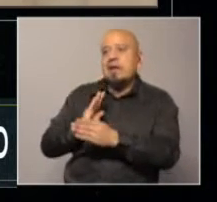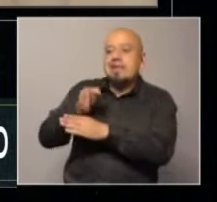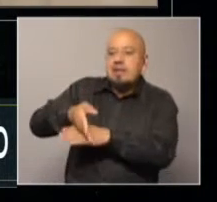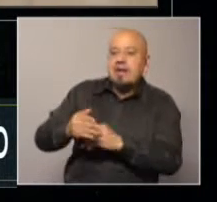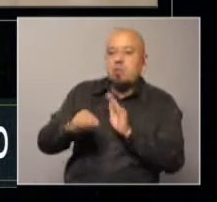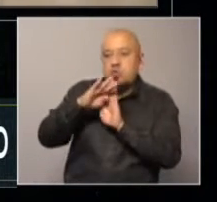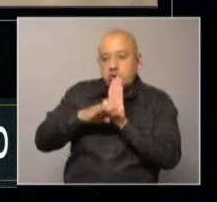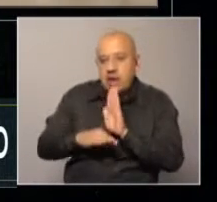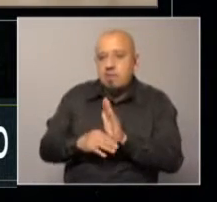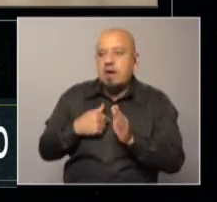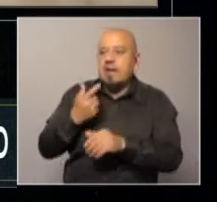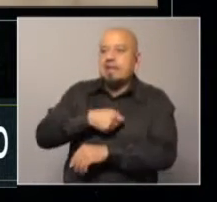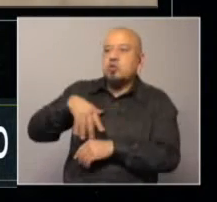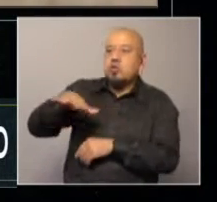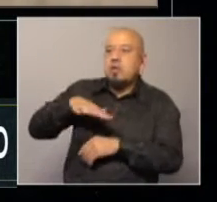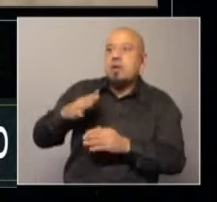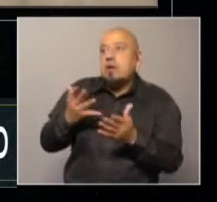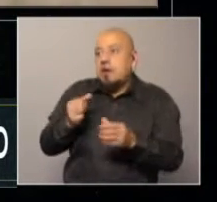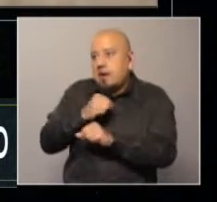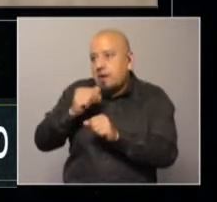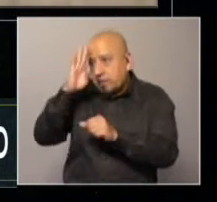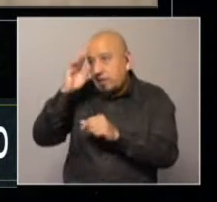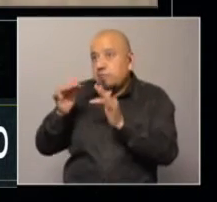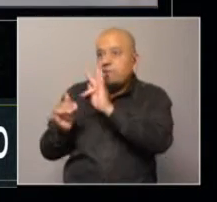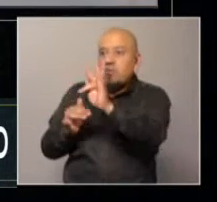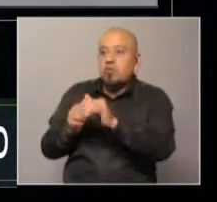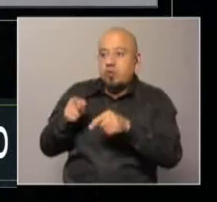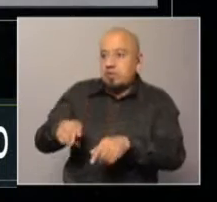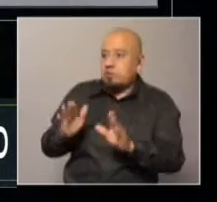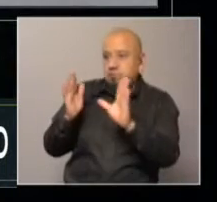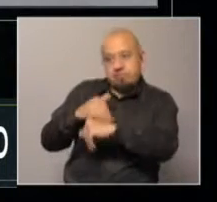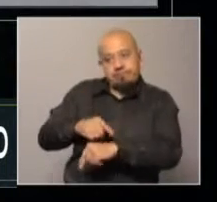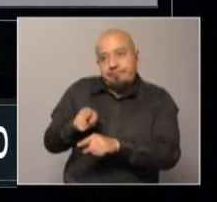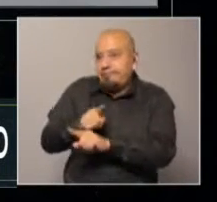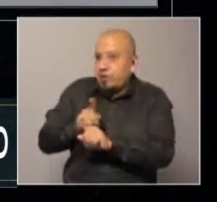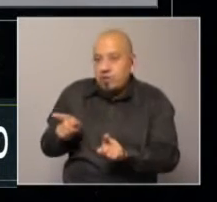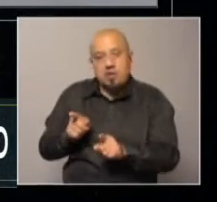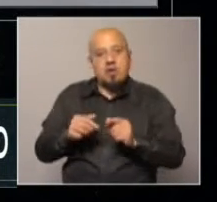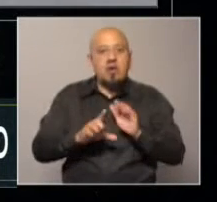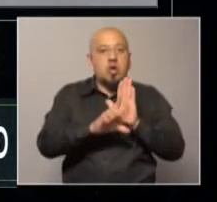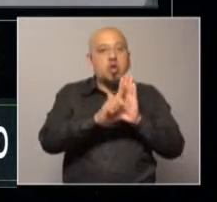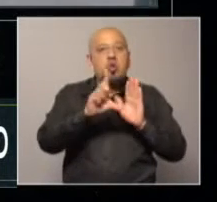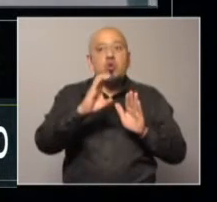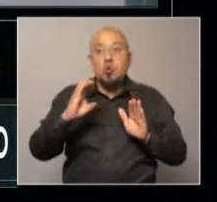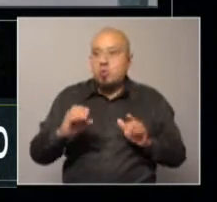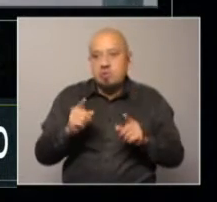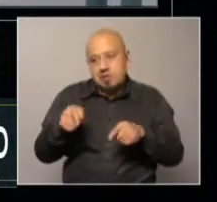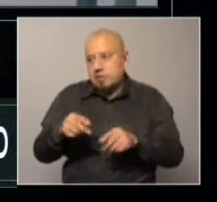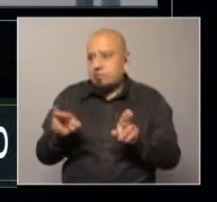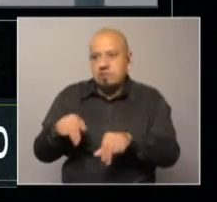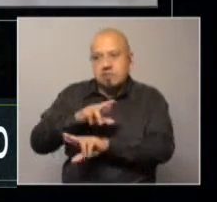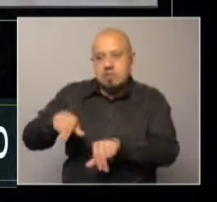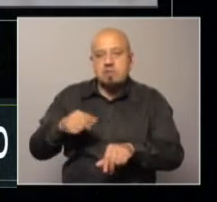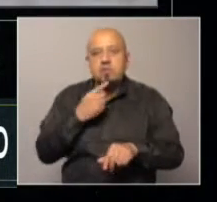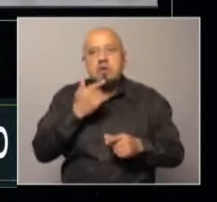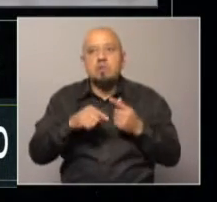del Estado para adquirir alguna capacidad para el empleo futuro, por ejemplo. Con eso, ahora nosotros estamos viendo que el año pasado ingresaron,